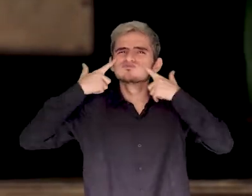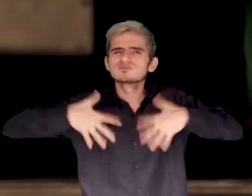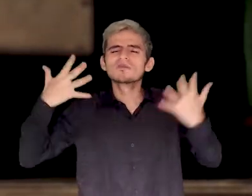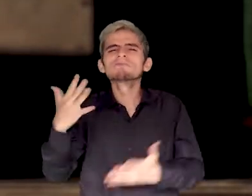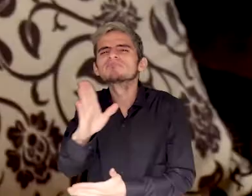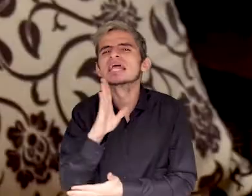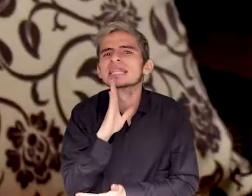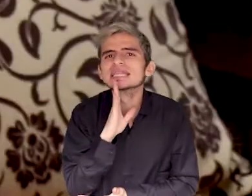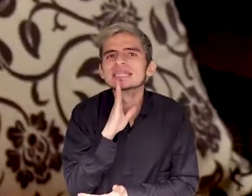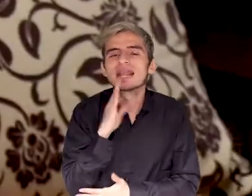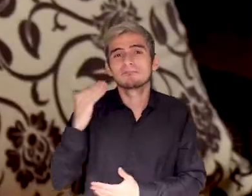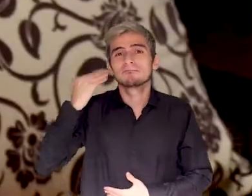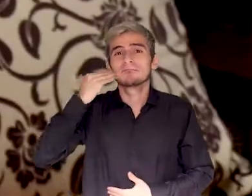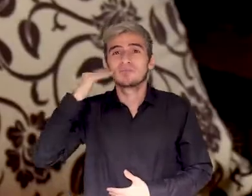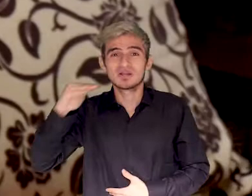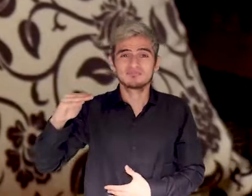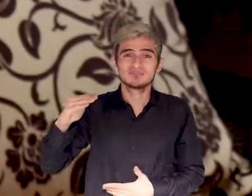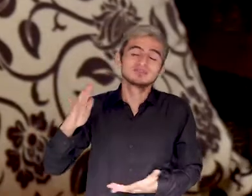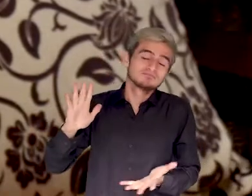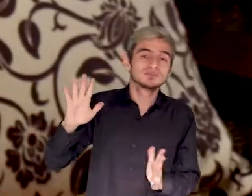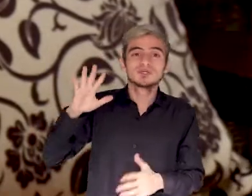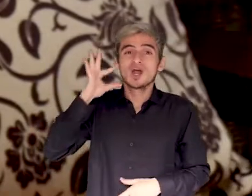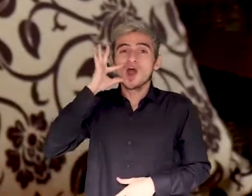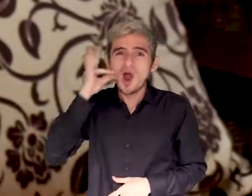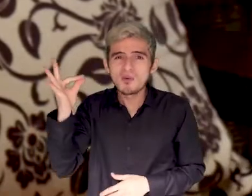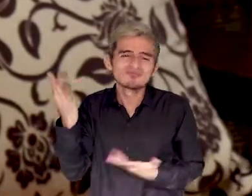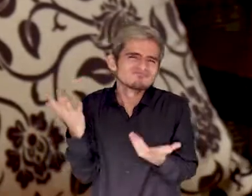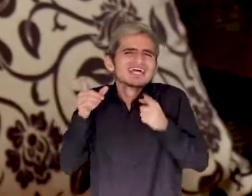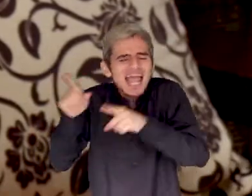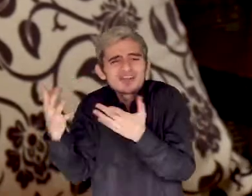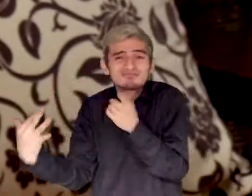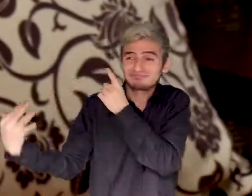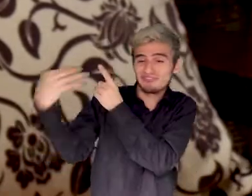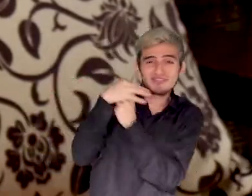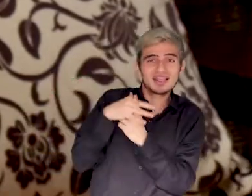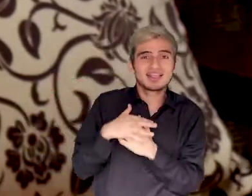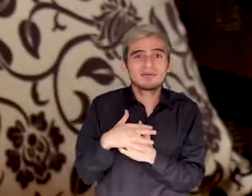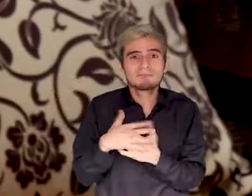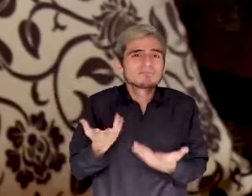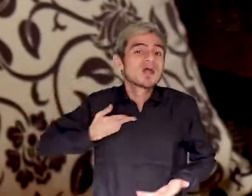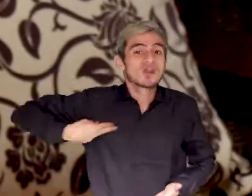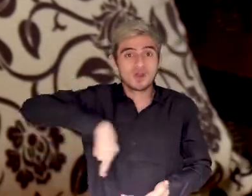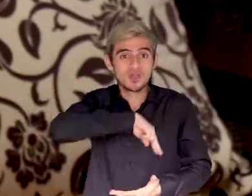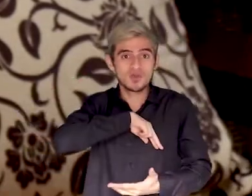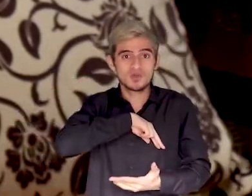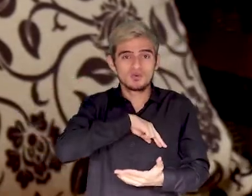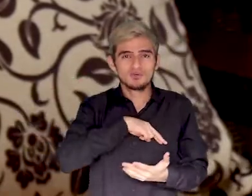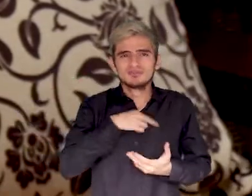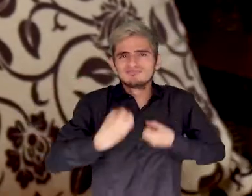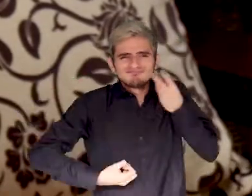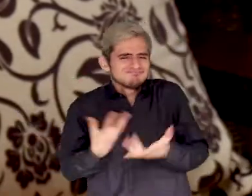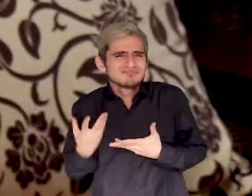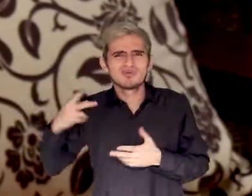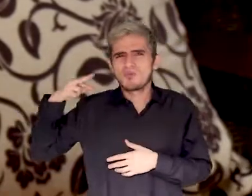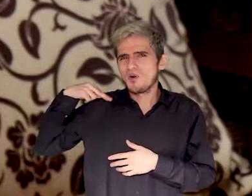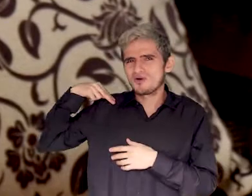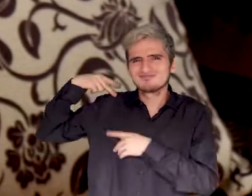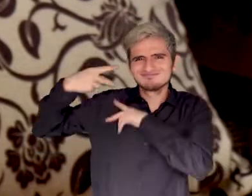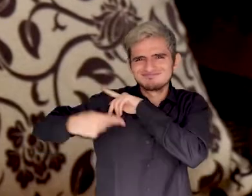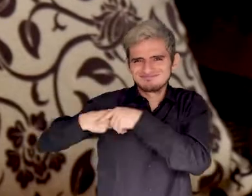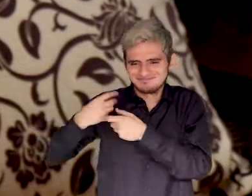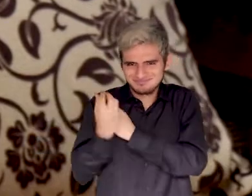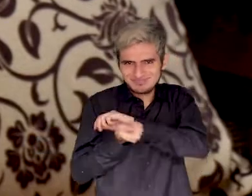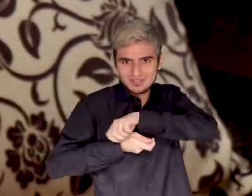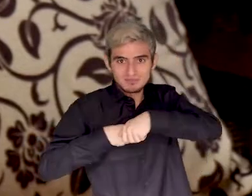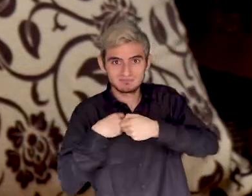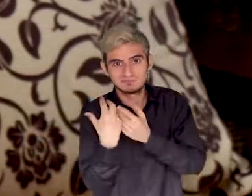género masculino. Nosotras mismas replicamos modelos patriarcales, modelos en el ejercicio del poder en el